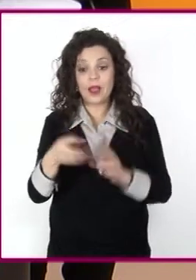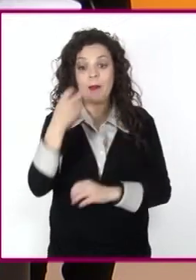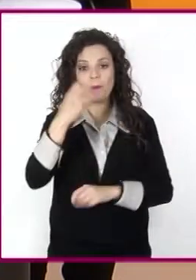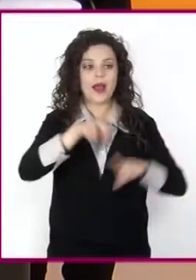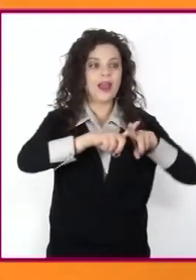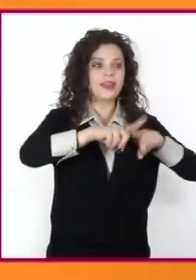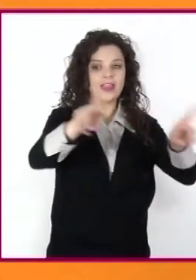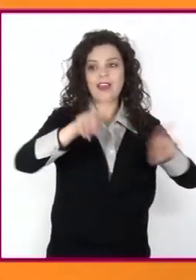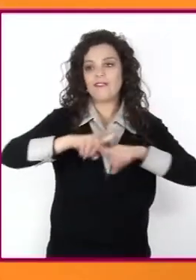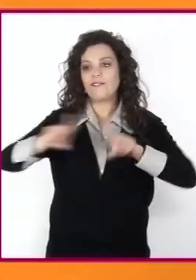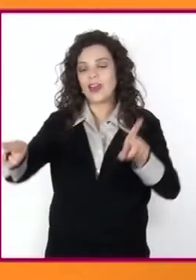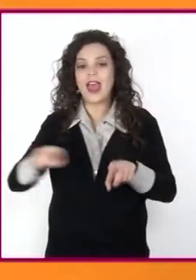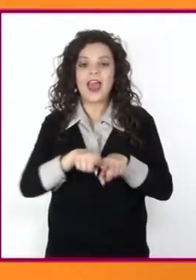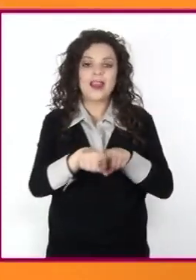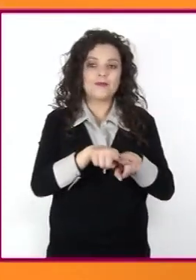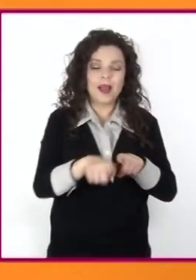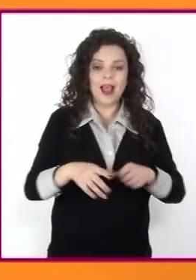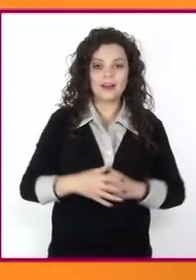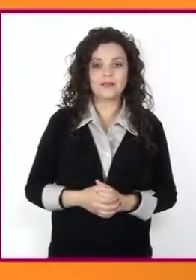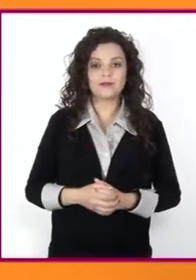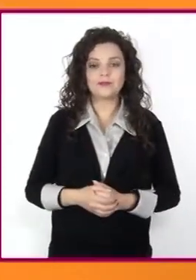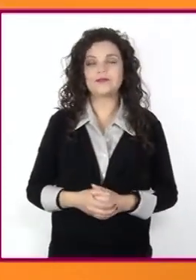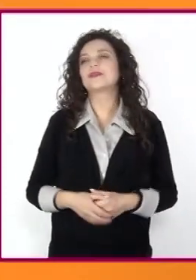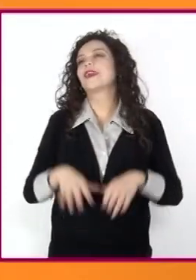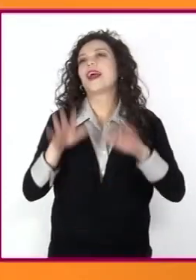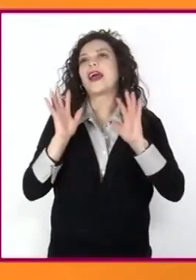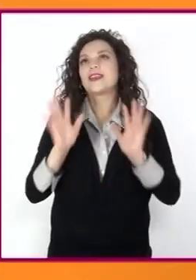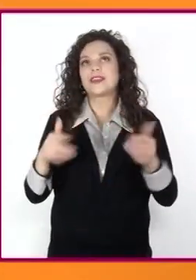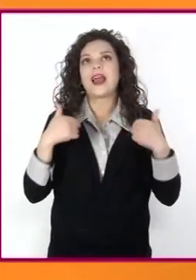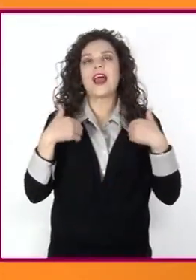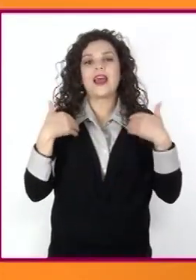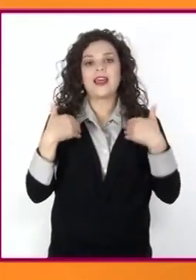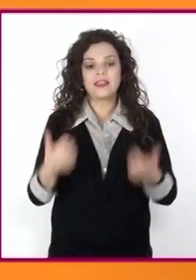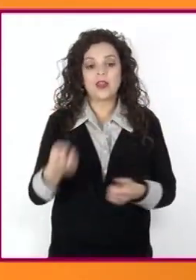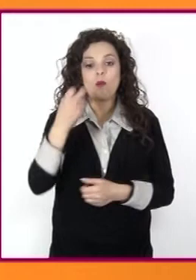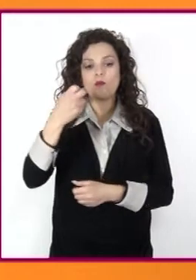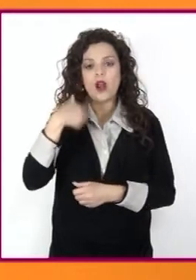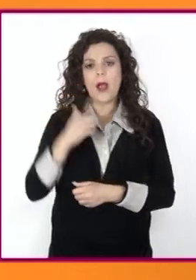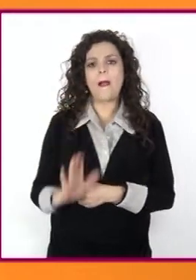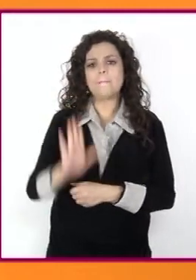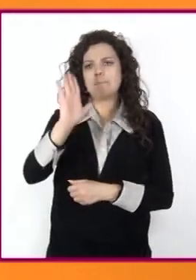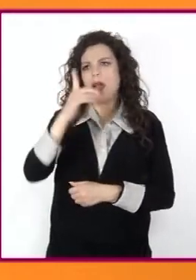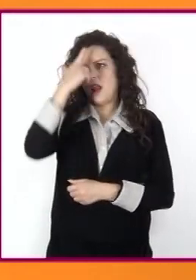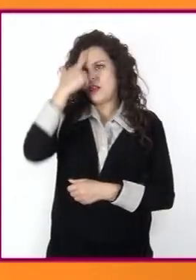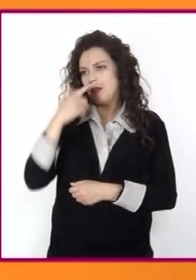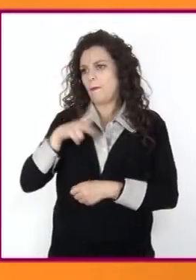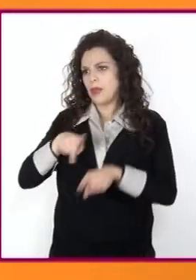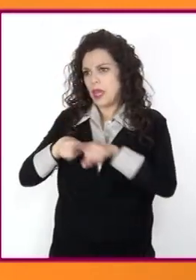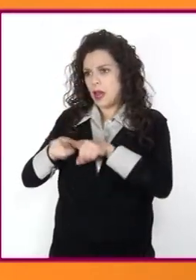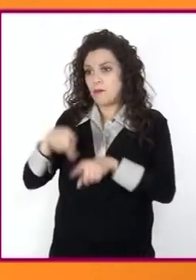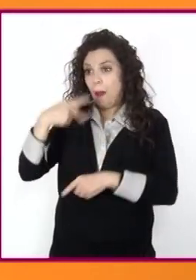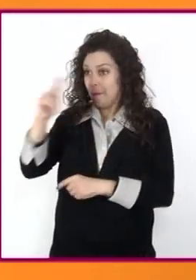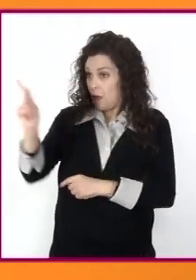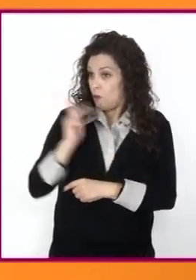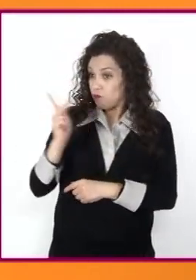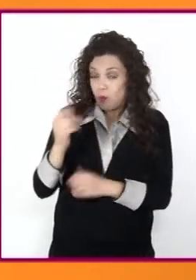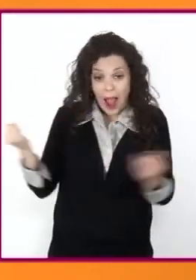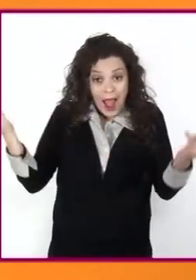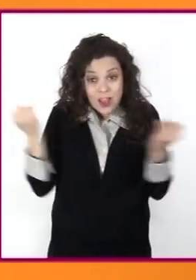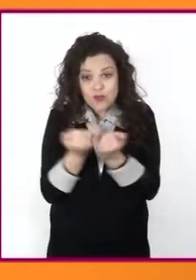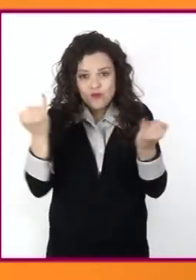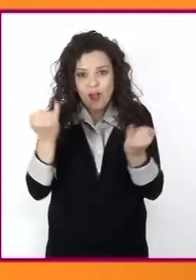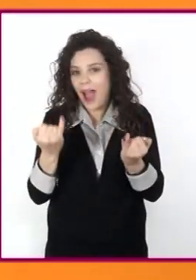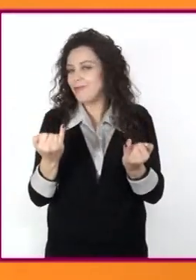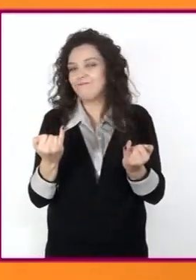diferencia. Por eso tengo cierto parecido con mis hermanos, pero no somos exactamente iguales,